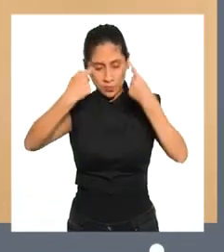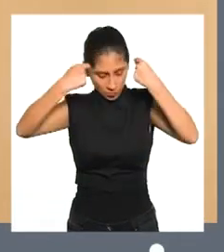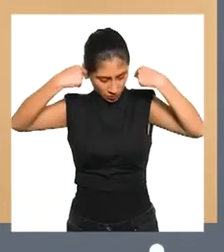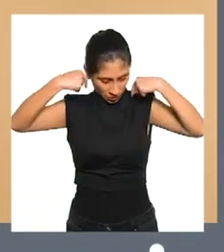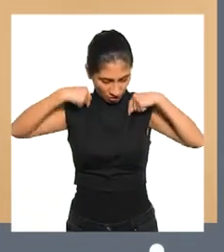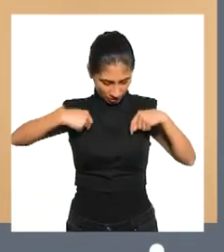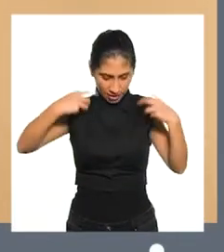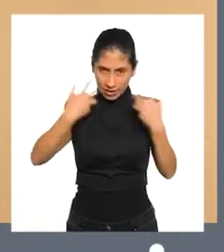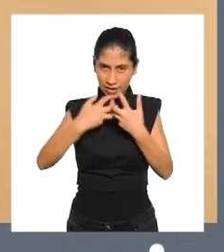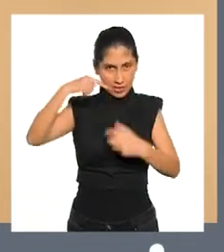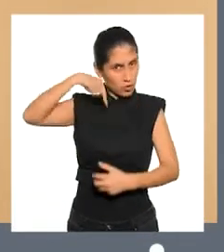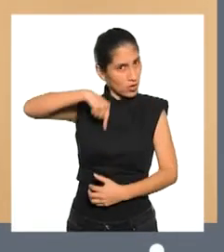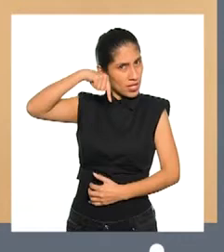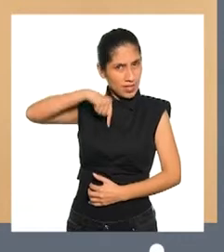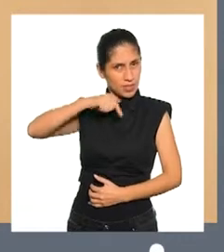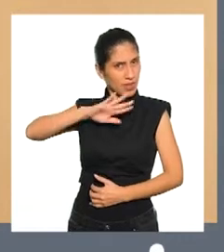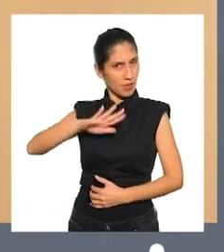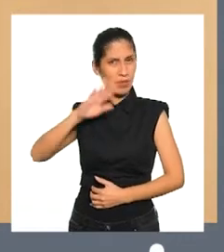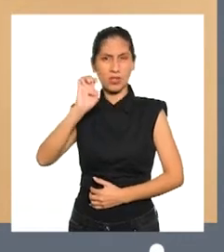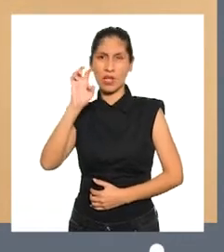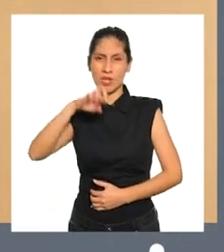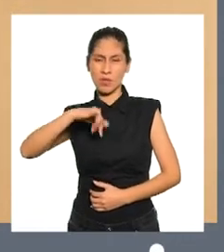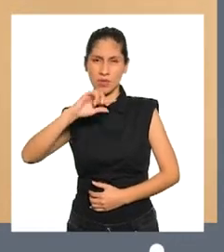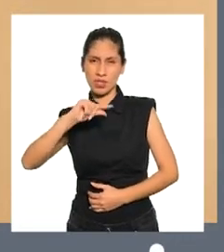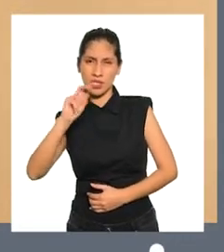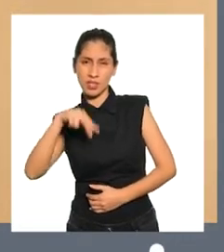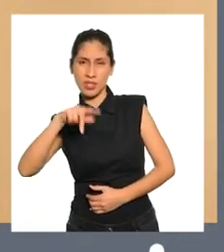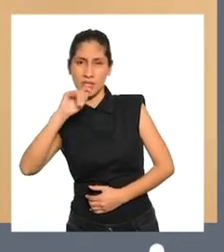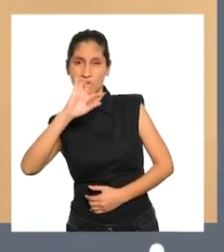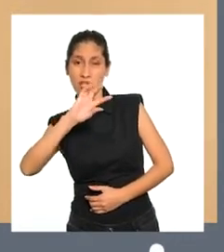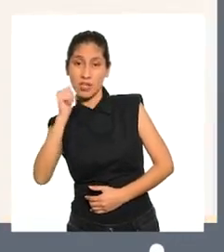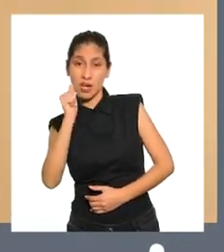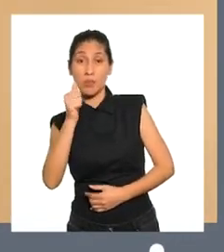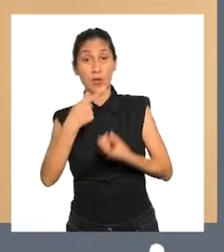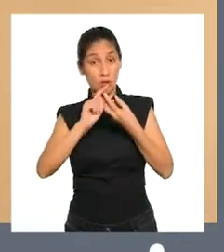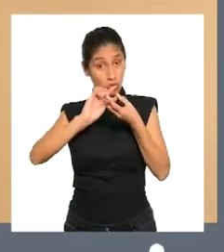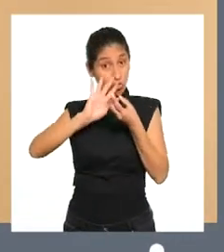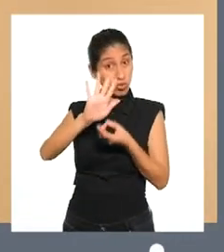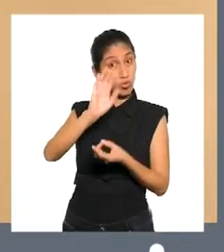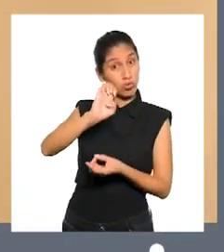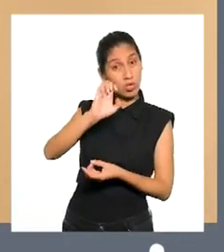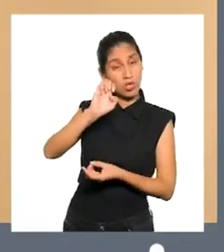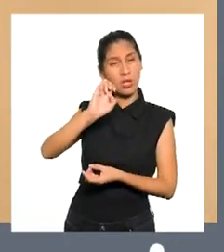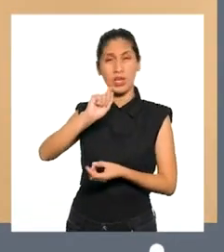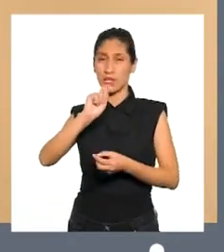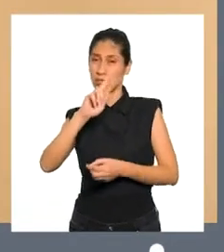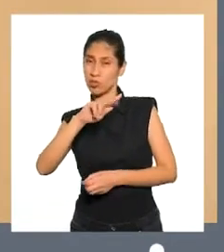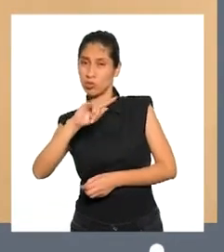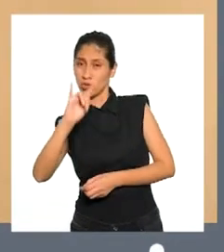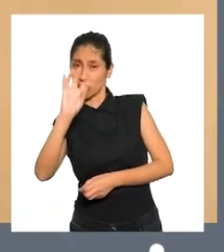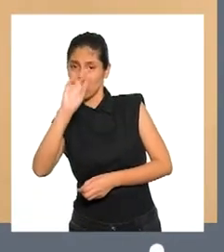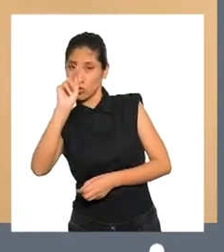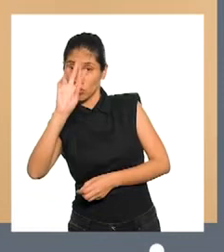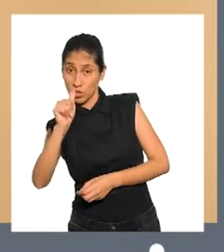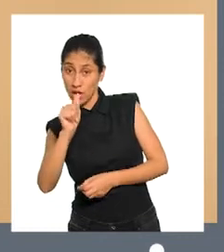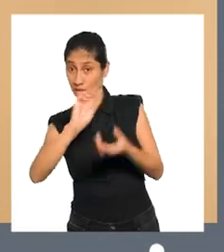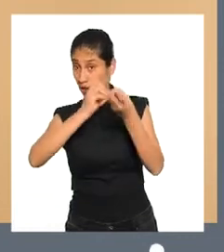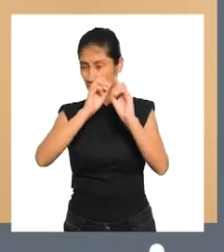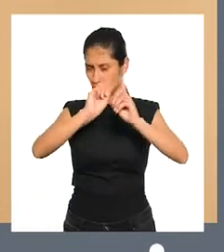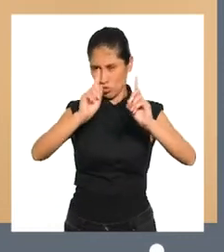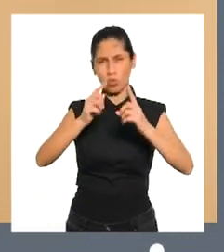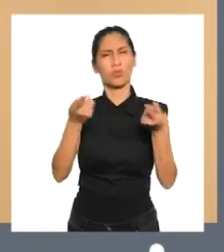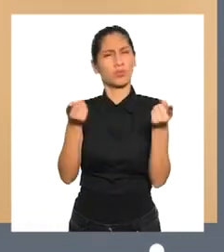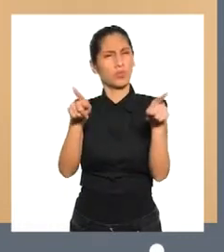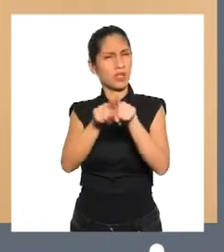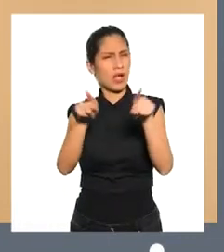marcadores epigenéticos, es decir, sin cambiar su estructura. La epigenética prueba que no todo está escrito en los